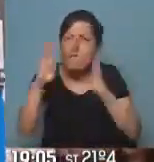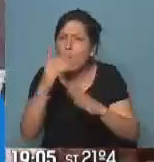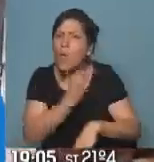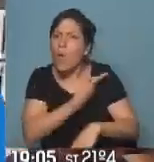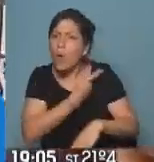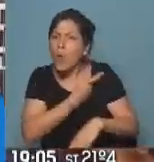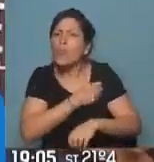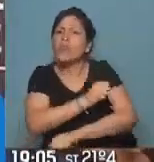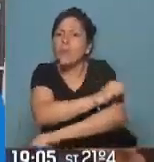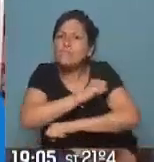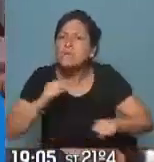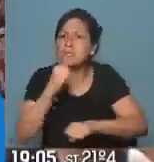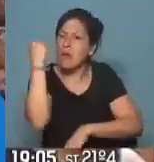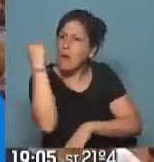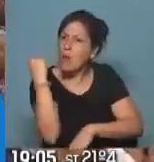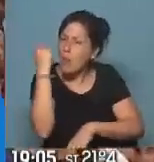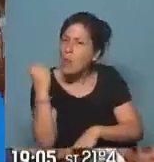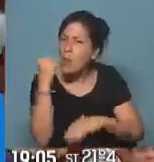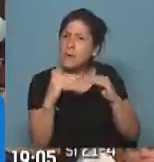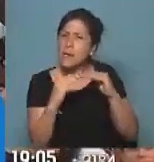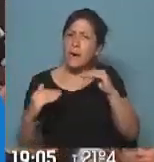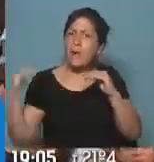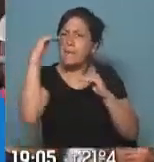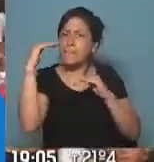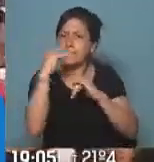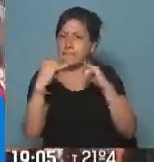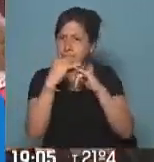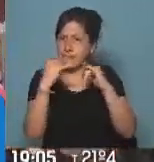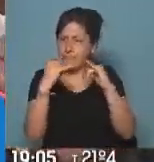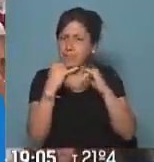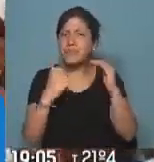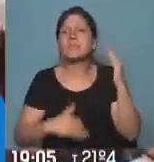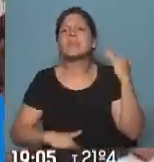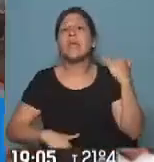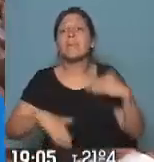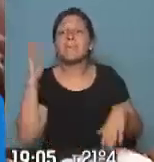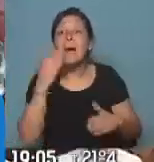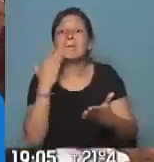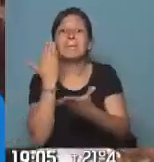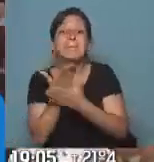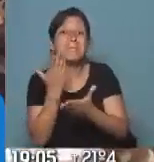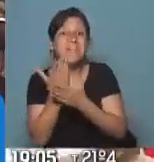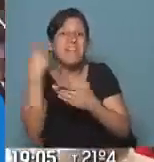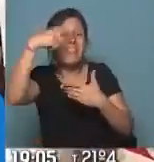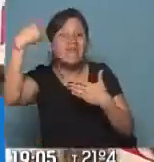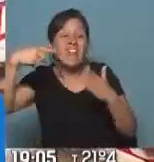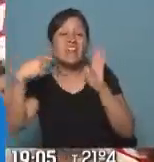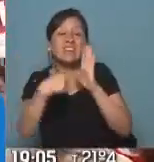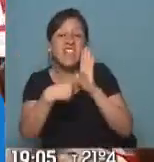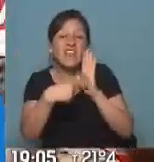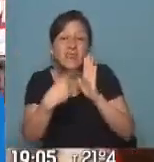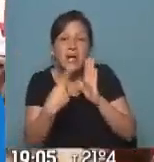la clase trabajadora. Uno de los ítems más importantes es que le exigen a las centrales obreras un